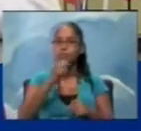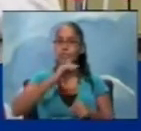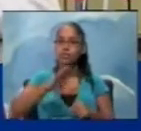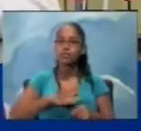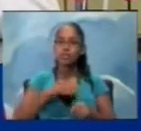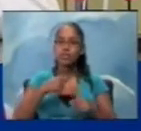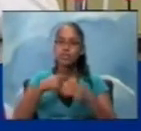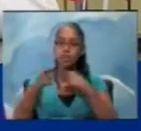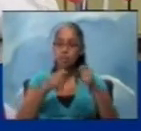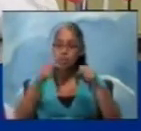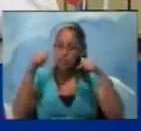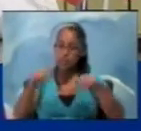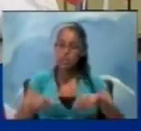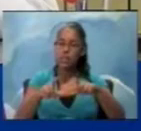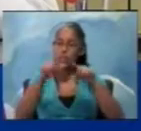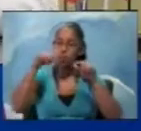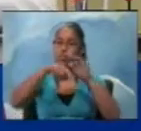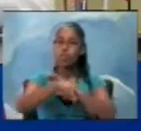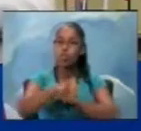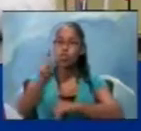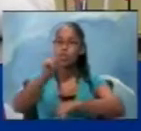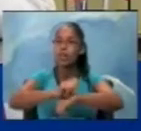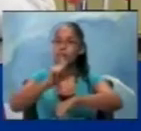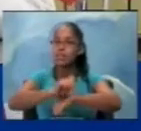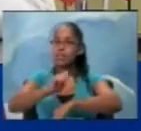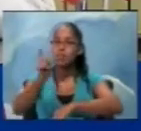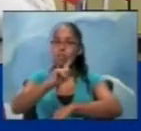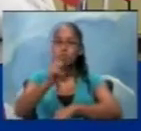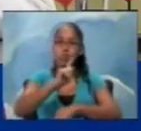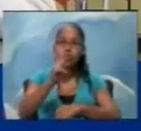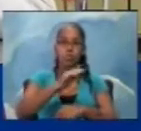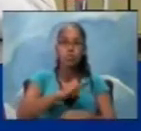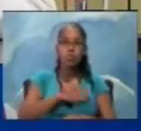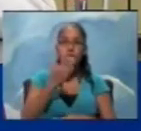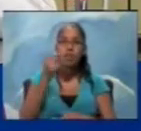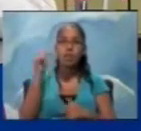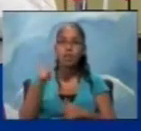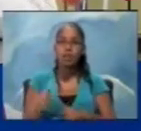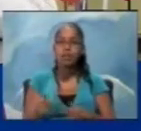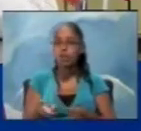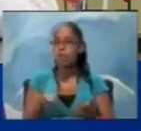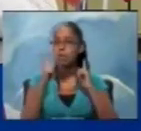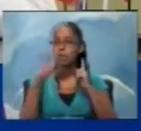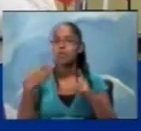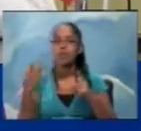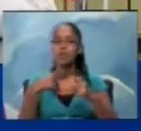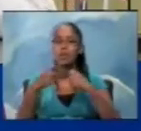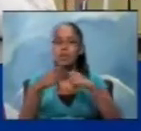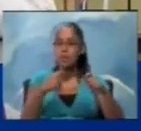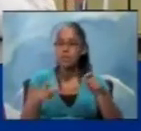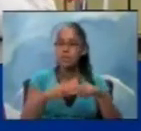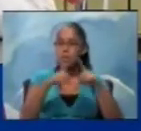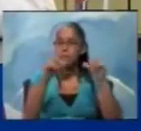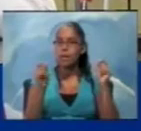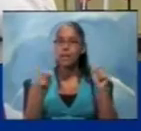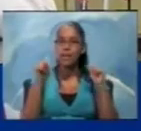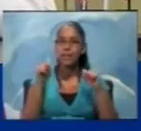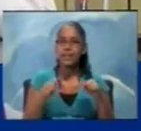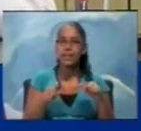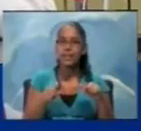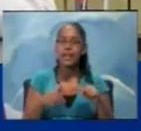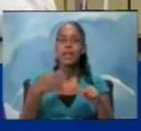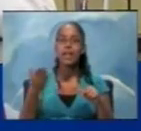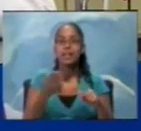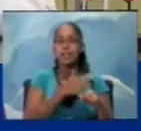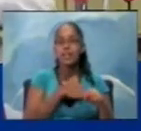las empanadas aquí adentro. Amén. No, Señor, aquí no permitimos que vendan empanadas aquí adentro. El que